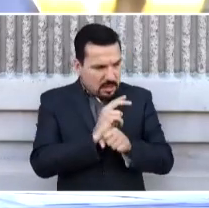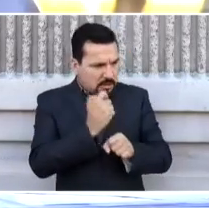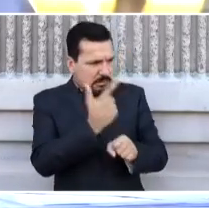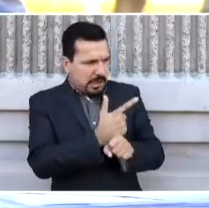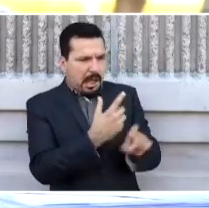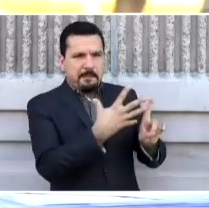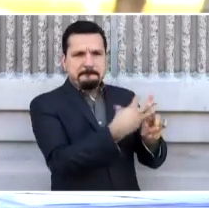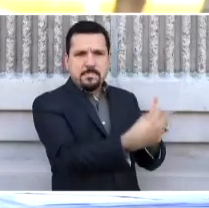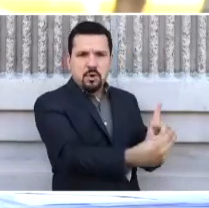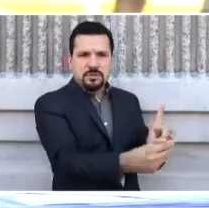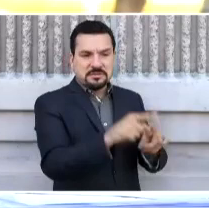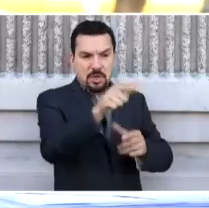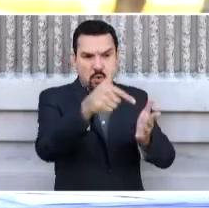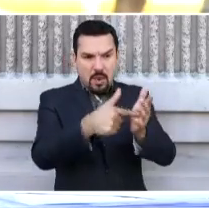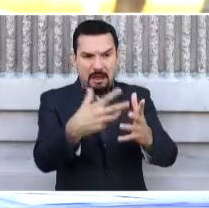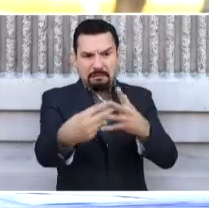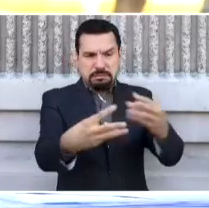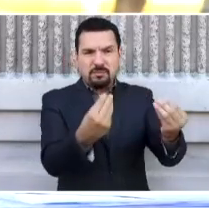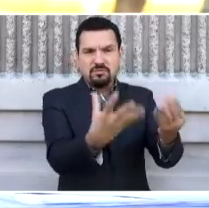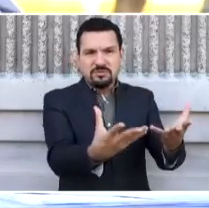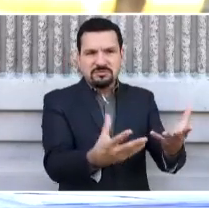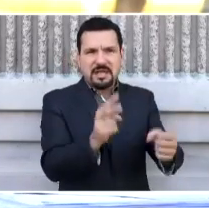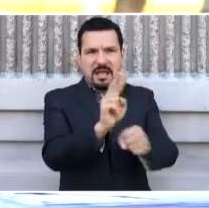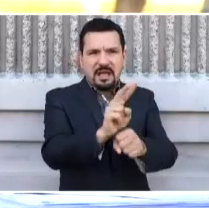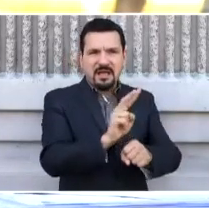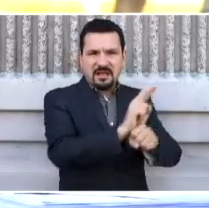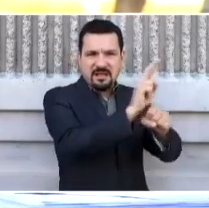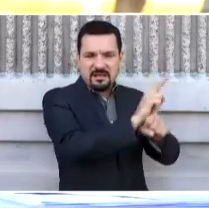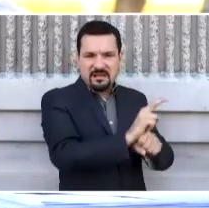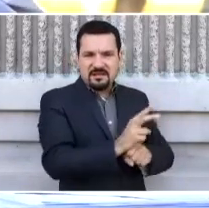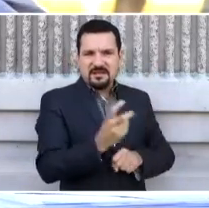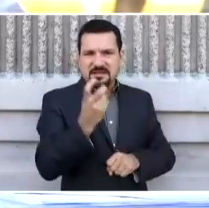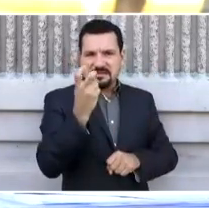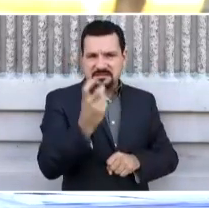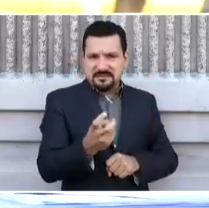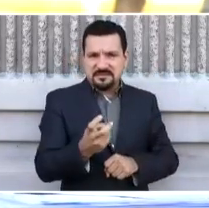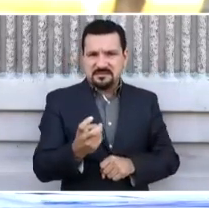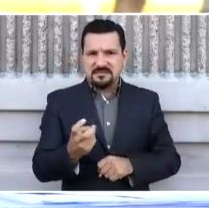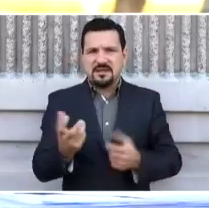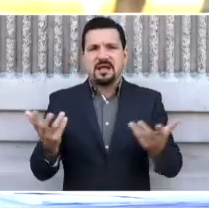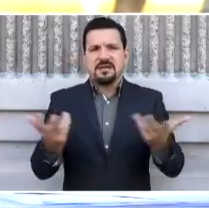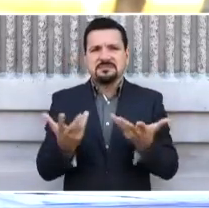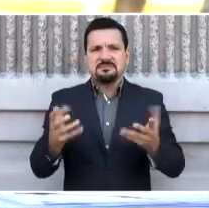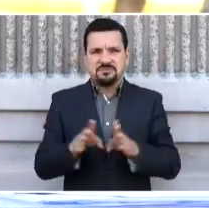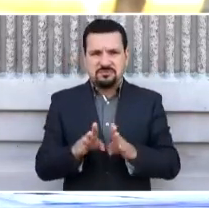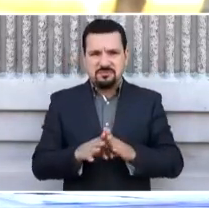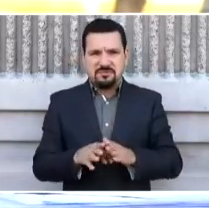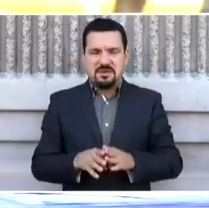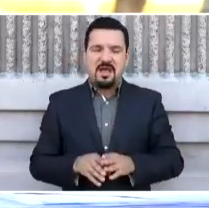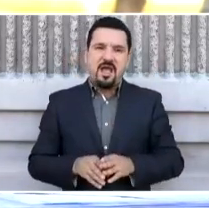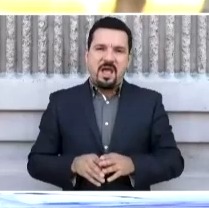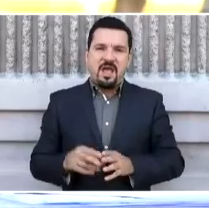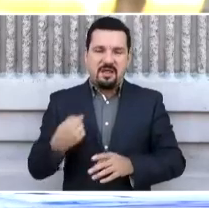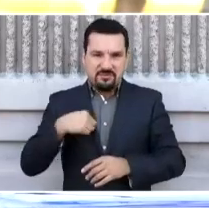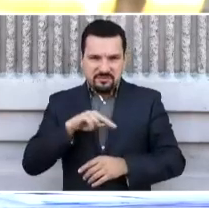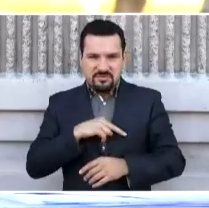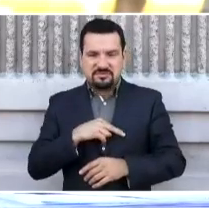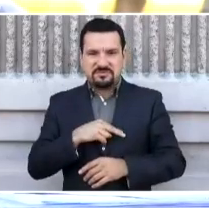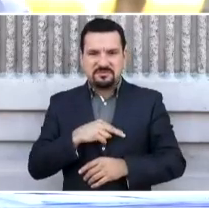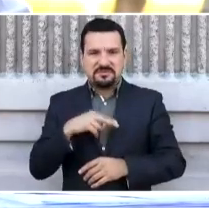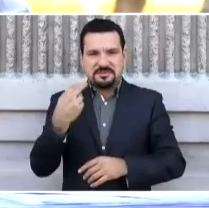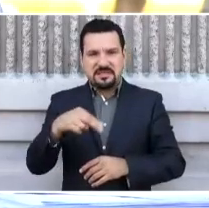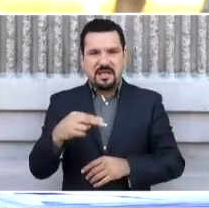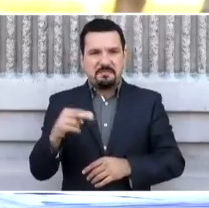brotes y rebrotes. ¿Cómo lo hacemos? Con nuestros sistemas de alerta temprana, que están